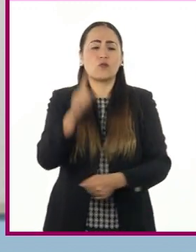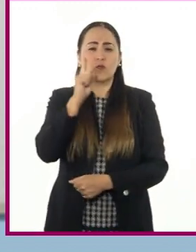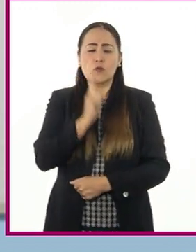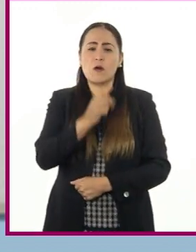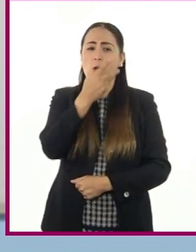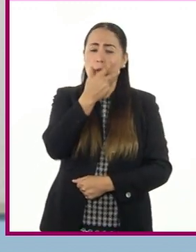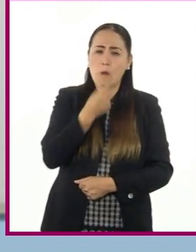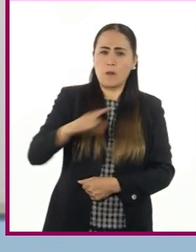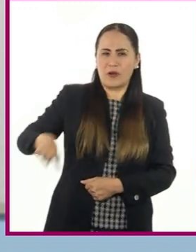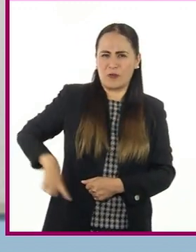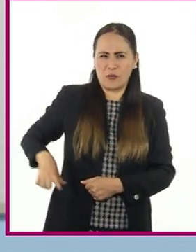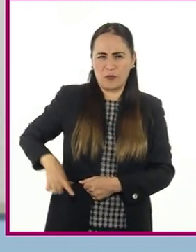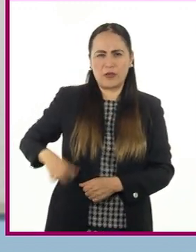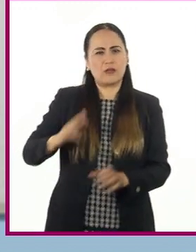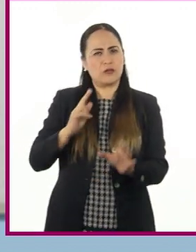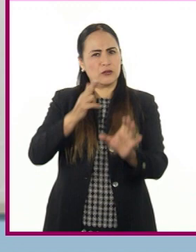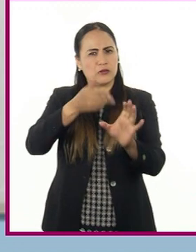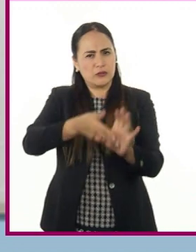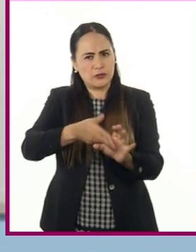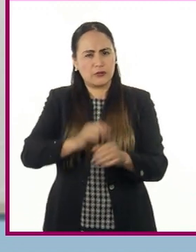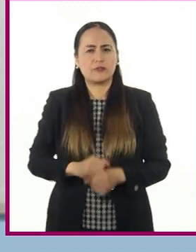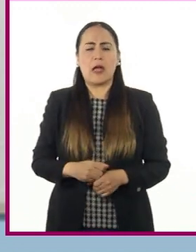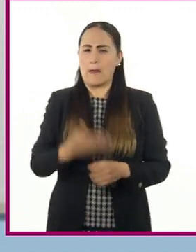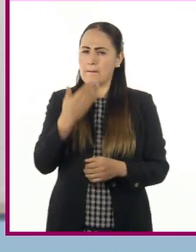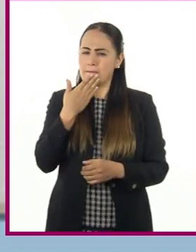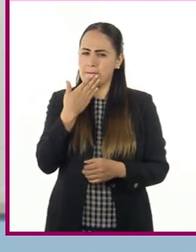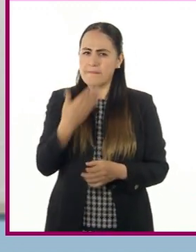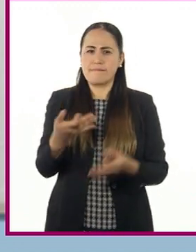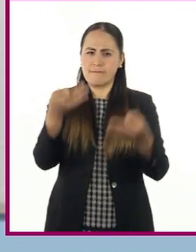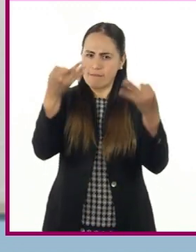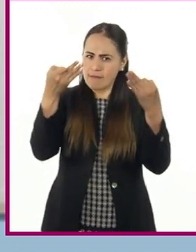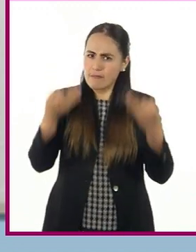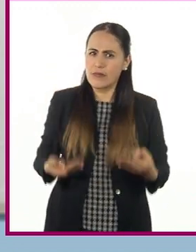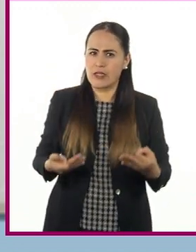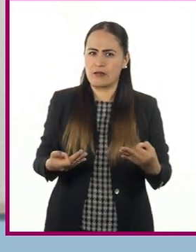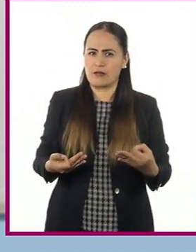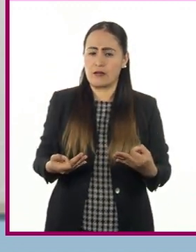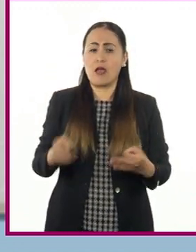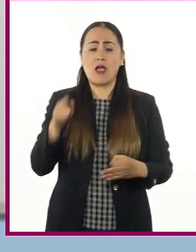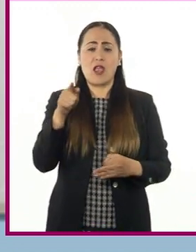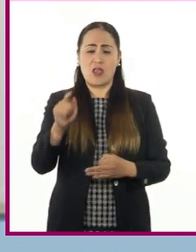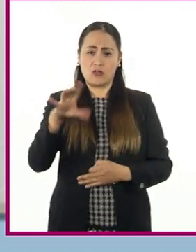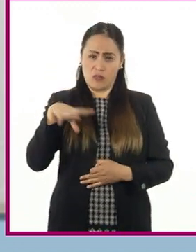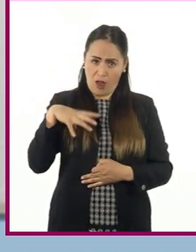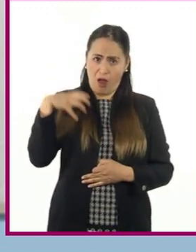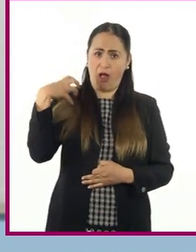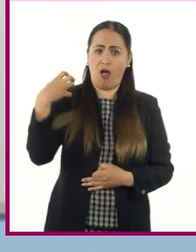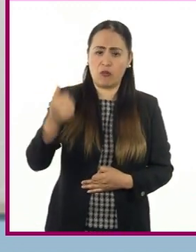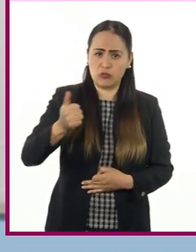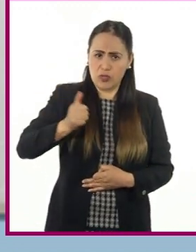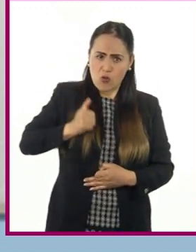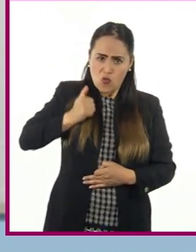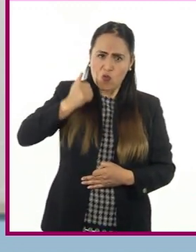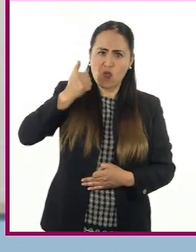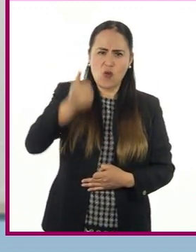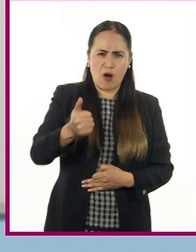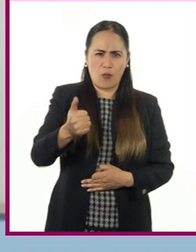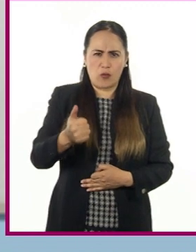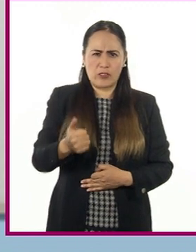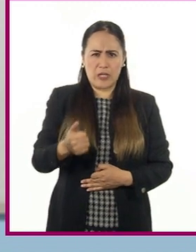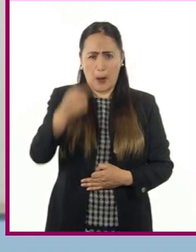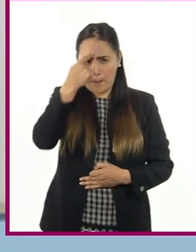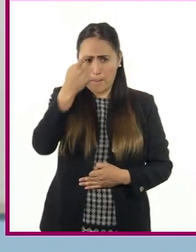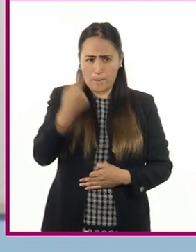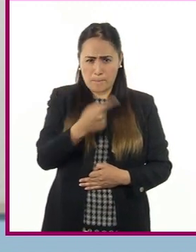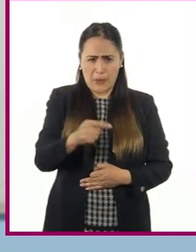los servidores públicos será con rectitud, sin utilizar su empleo, cargo o comisión para